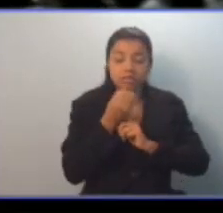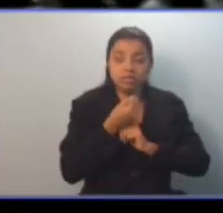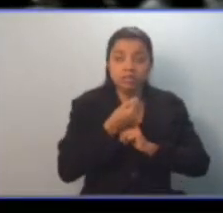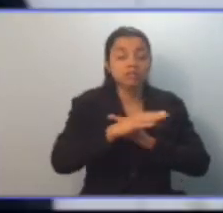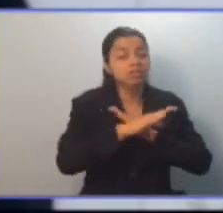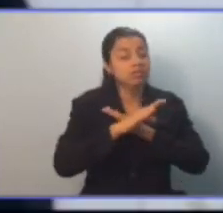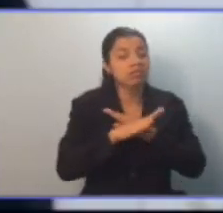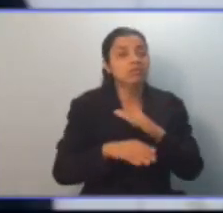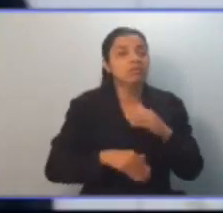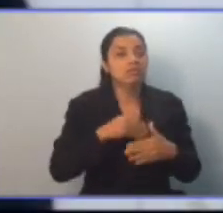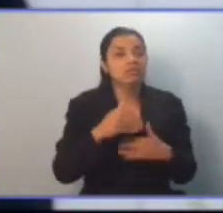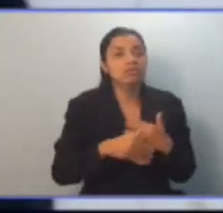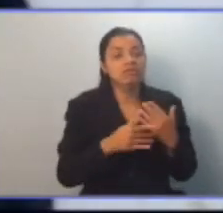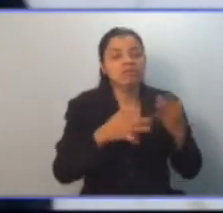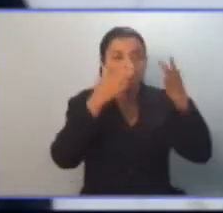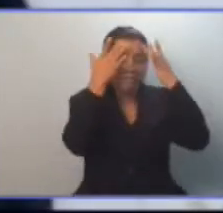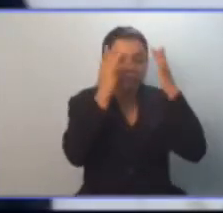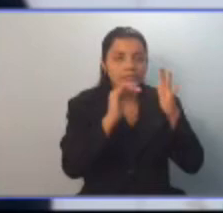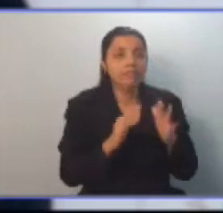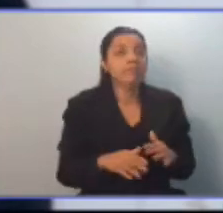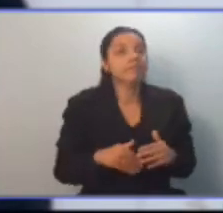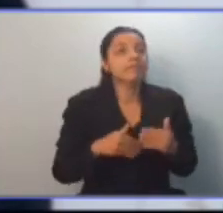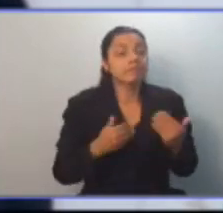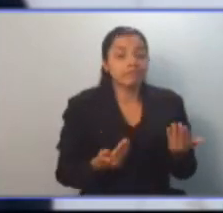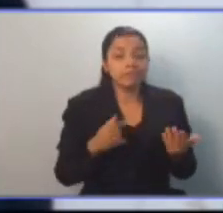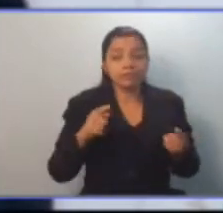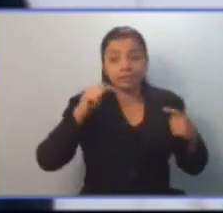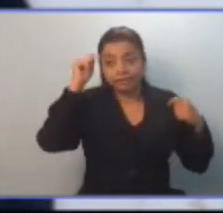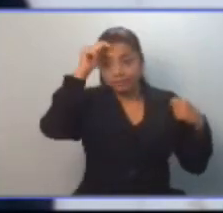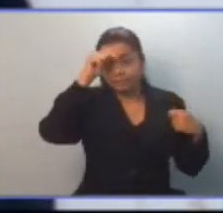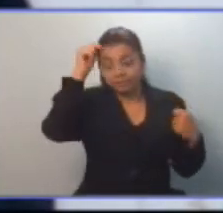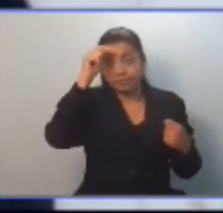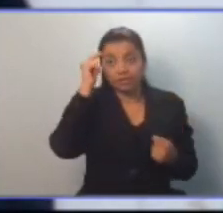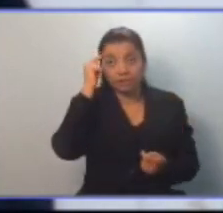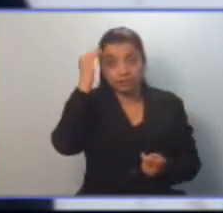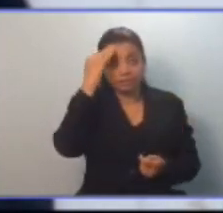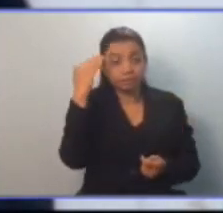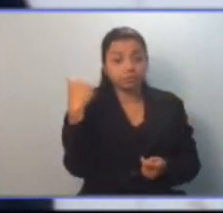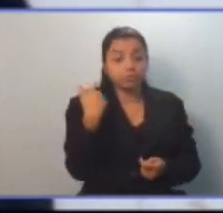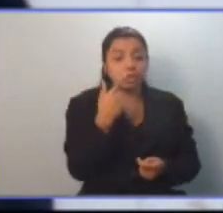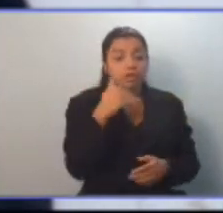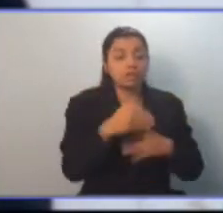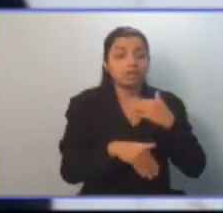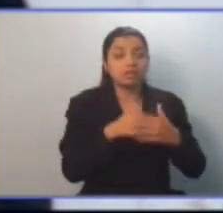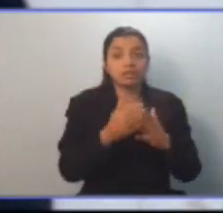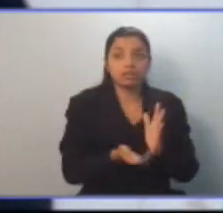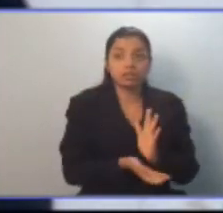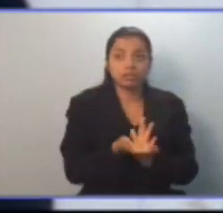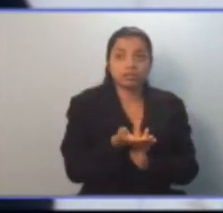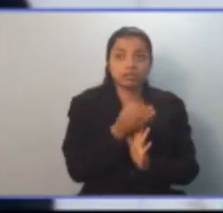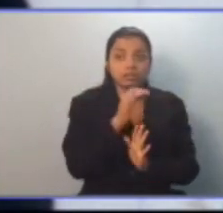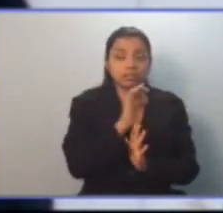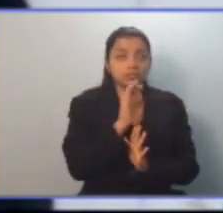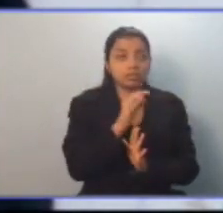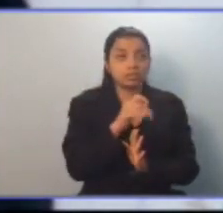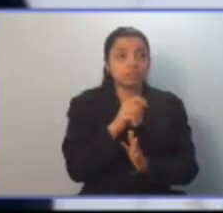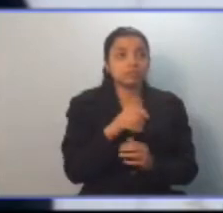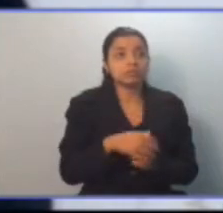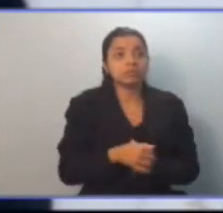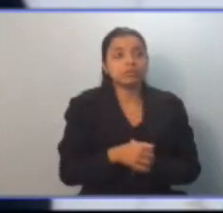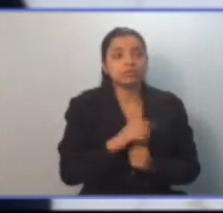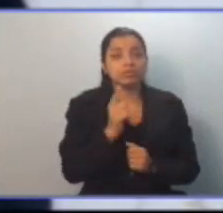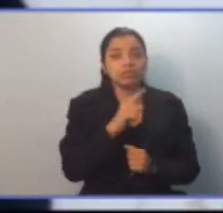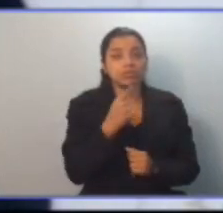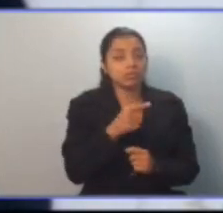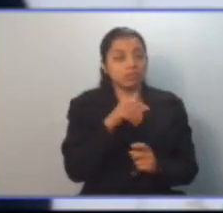que los procesos lleguen a un feliz término y además concientizar a la mujer que sí es capaz de subsistir por sí misma y subsistir no solo